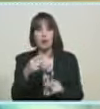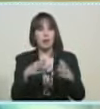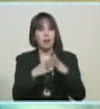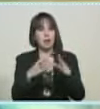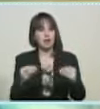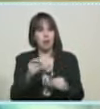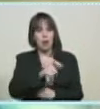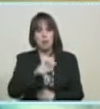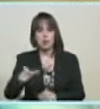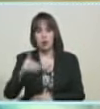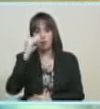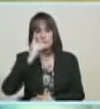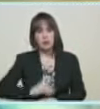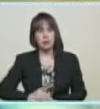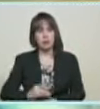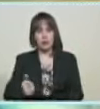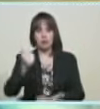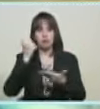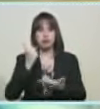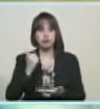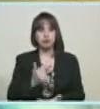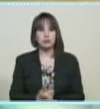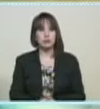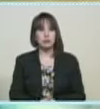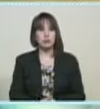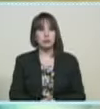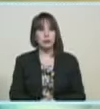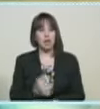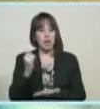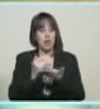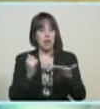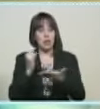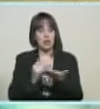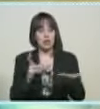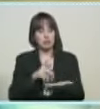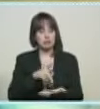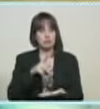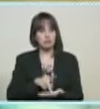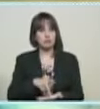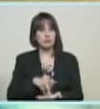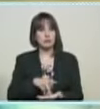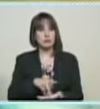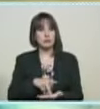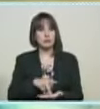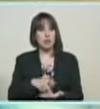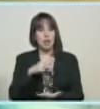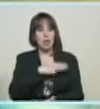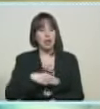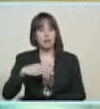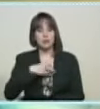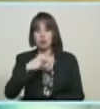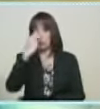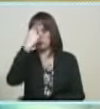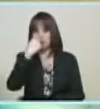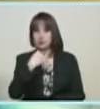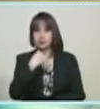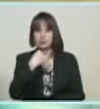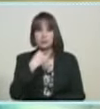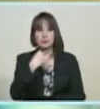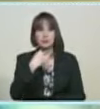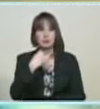compatriotas con alguna discapacidad inscritos y partícipes de la gran misión josé gregorio hernández